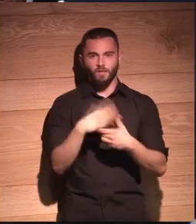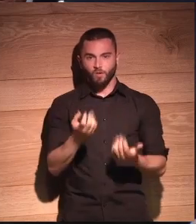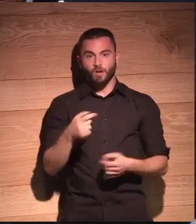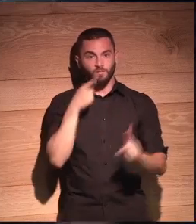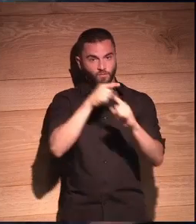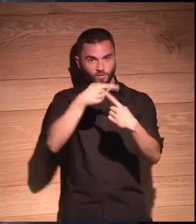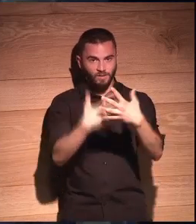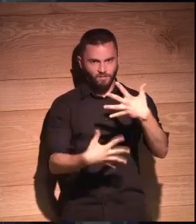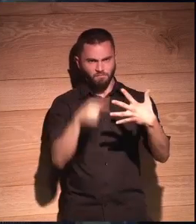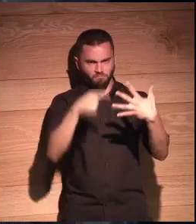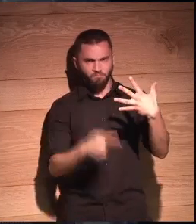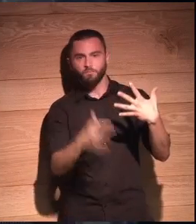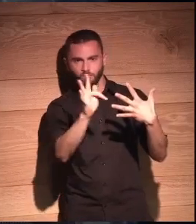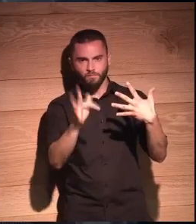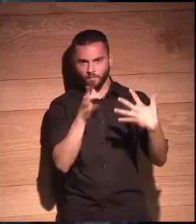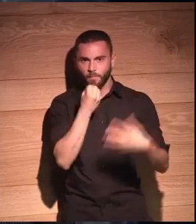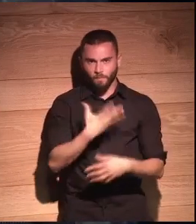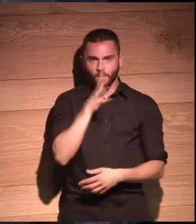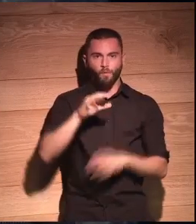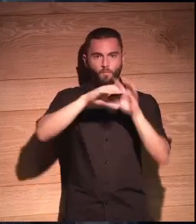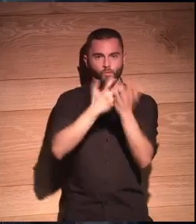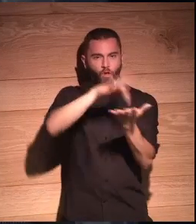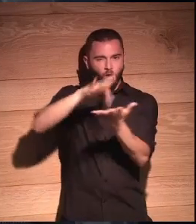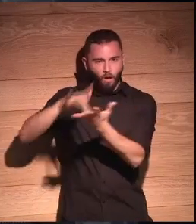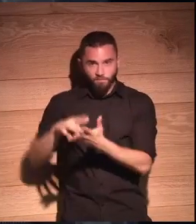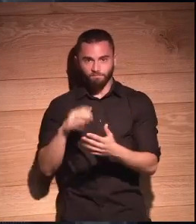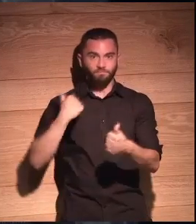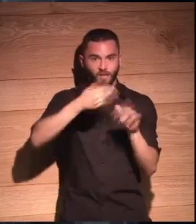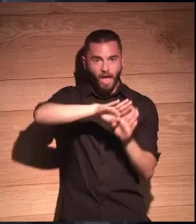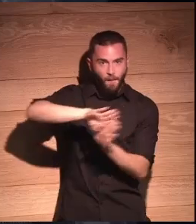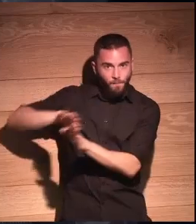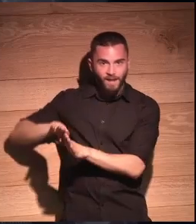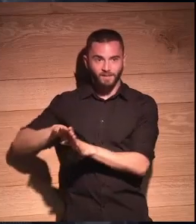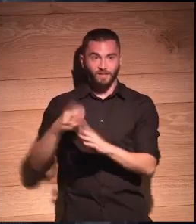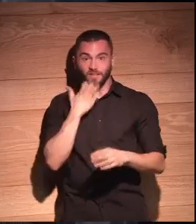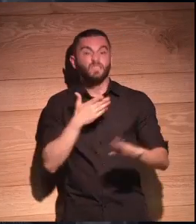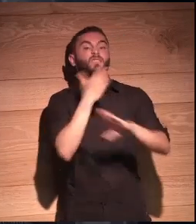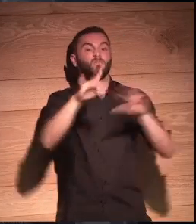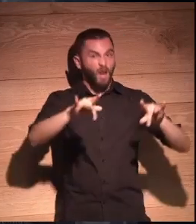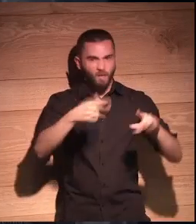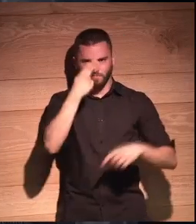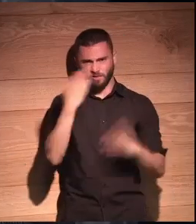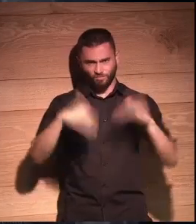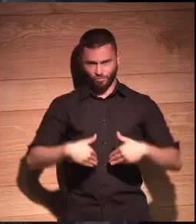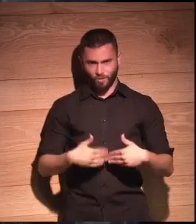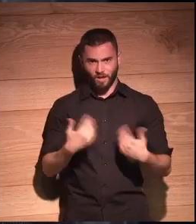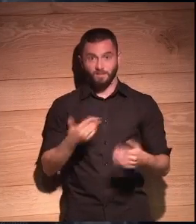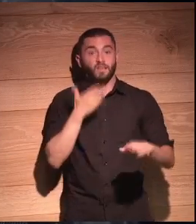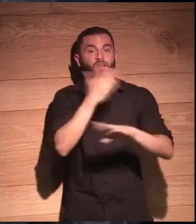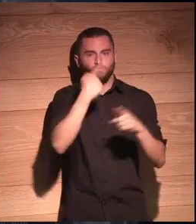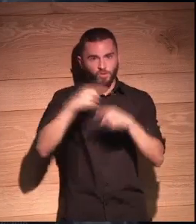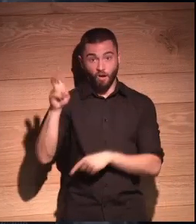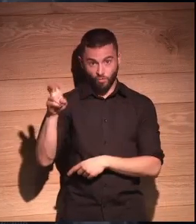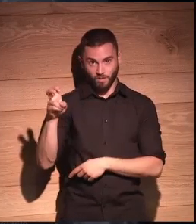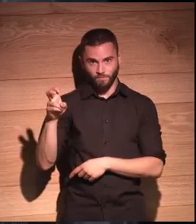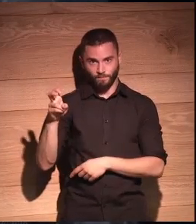razones. No solo es porque ha ido pasando muchas cosas en el mundo, sino porque ir para podríamos decir no es interesante. Ir para cosas